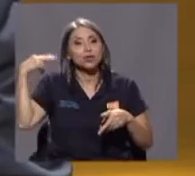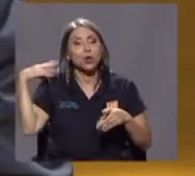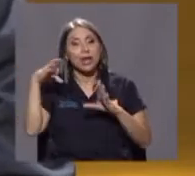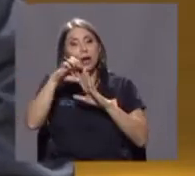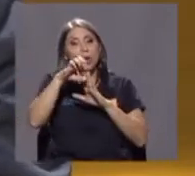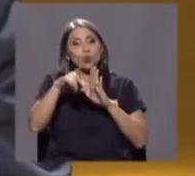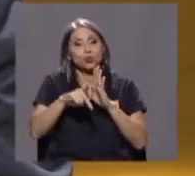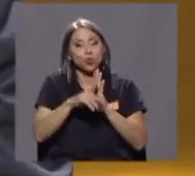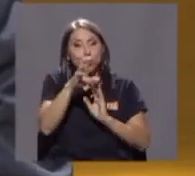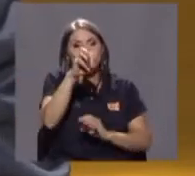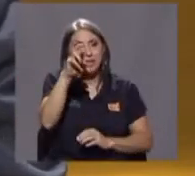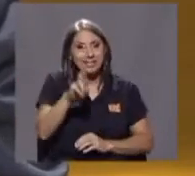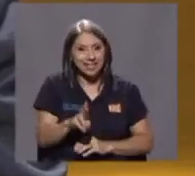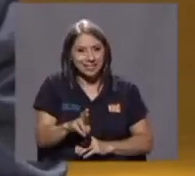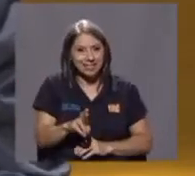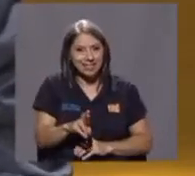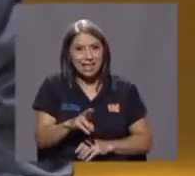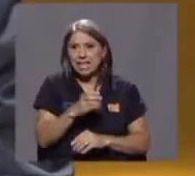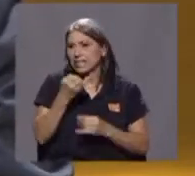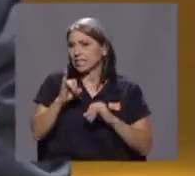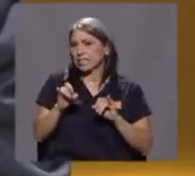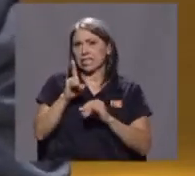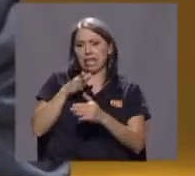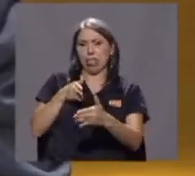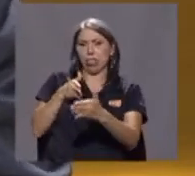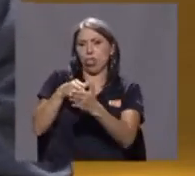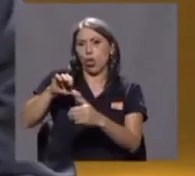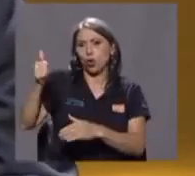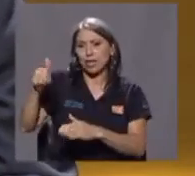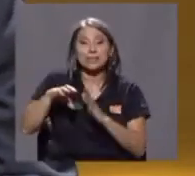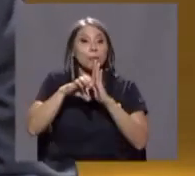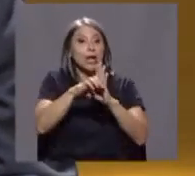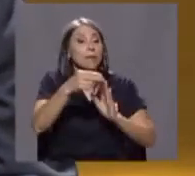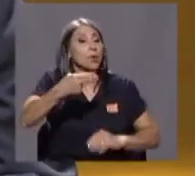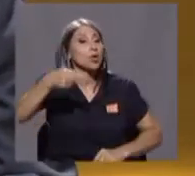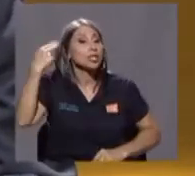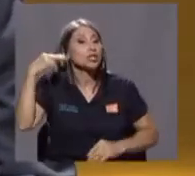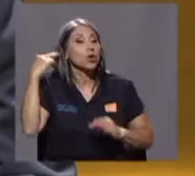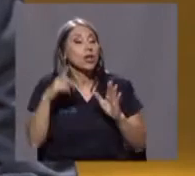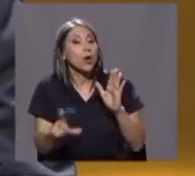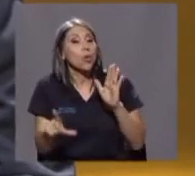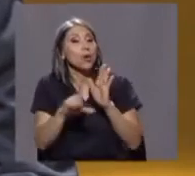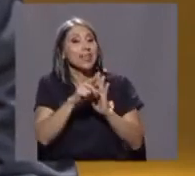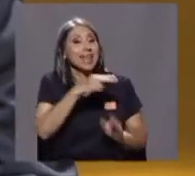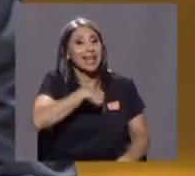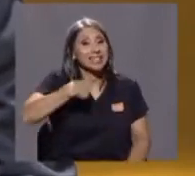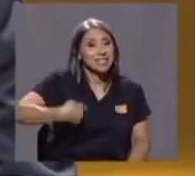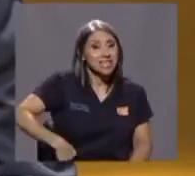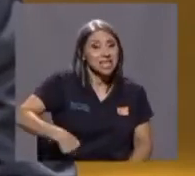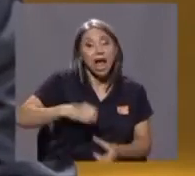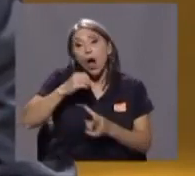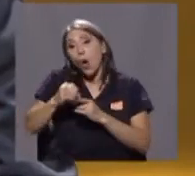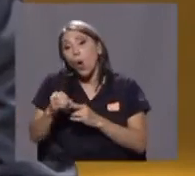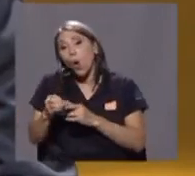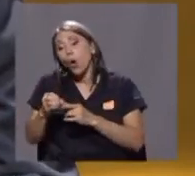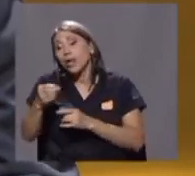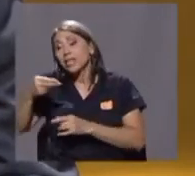la historia jurídica en China o en la India, que eso sin duda alguna es muy importante